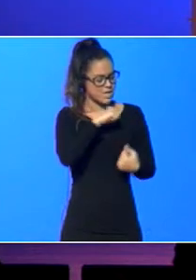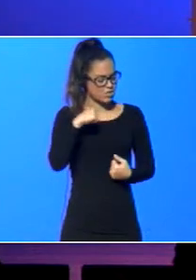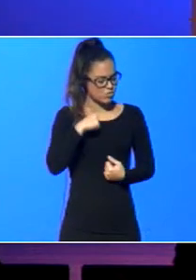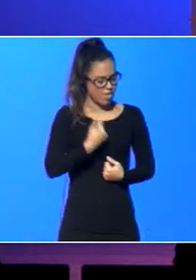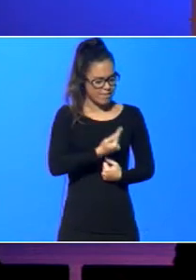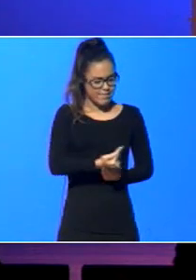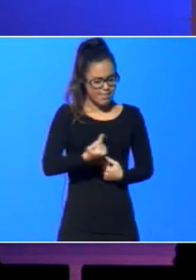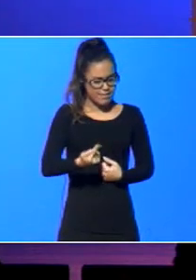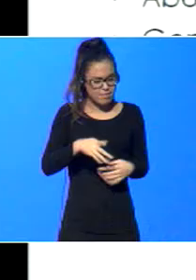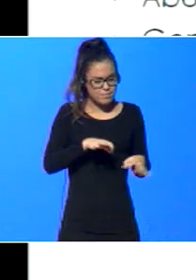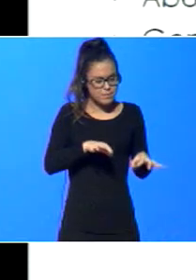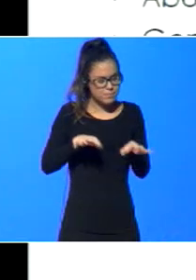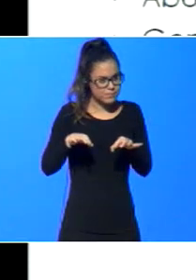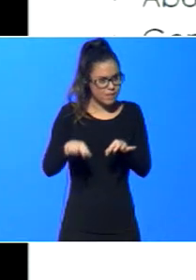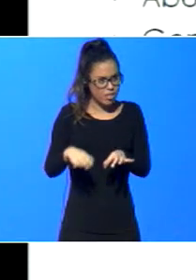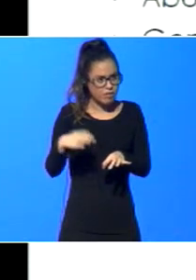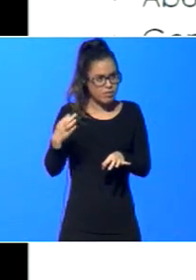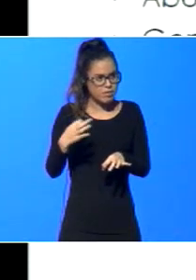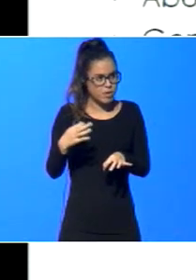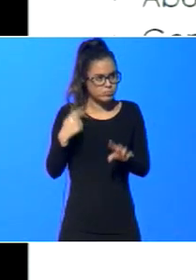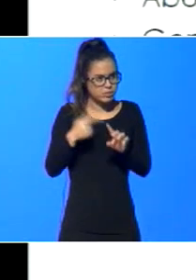prest egiteko,